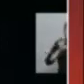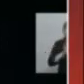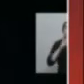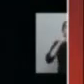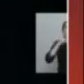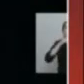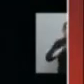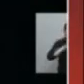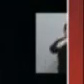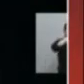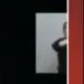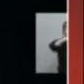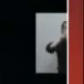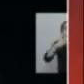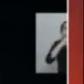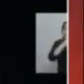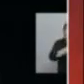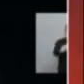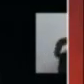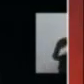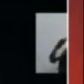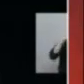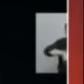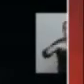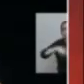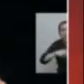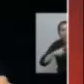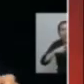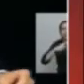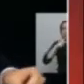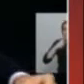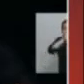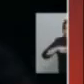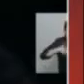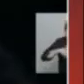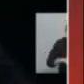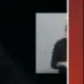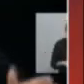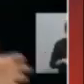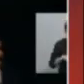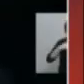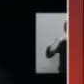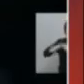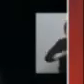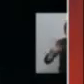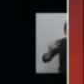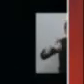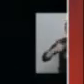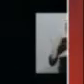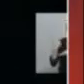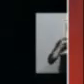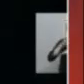nos queda resolver la externa con jurisdicción interna digamos con jurisdicción en la república